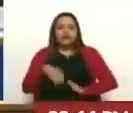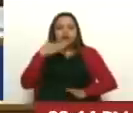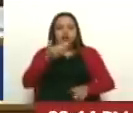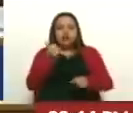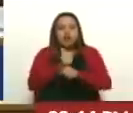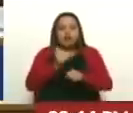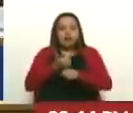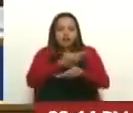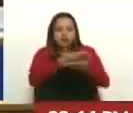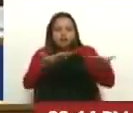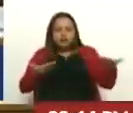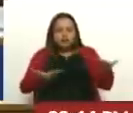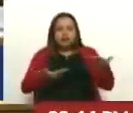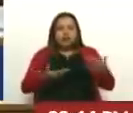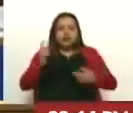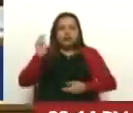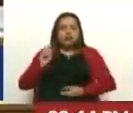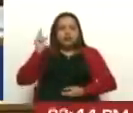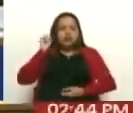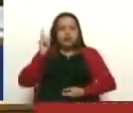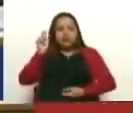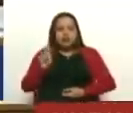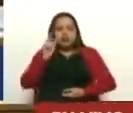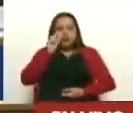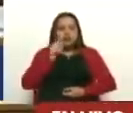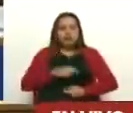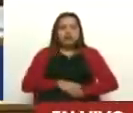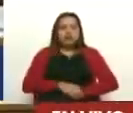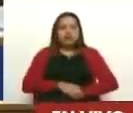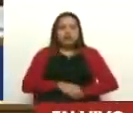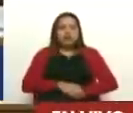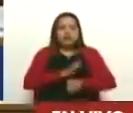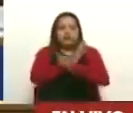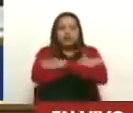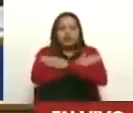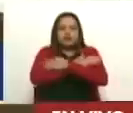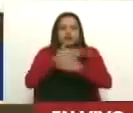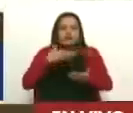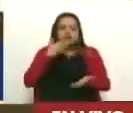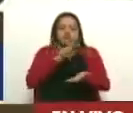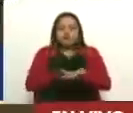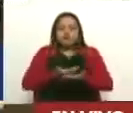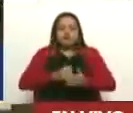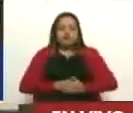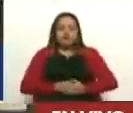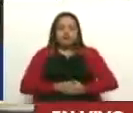todas ustedes, diputadas, de todos ustedes, diputados. Felicitaciones y mi agradecimiento.